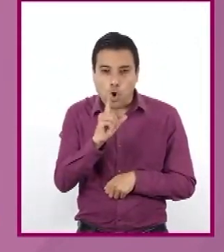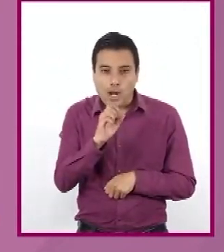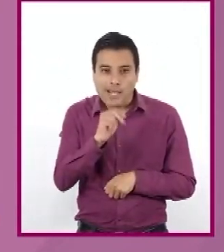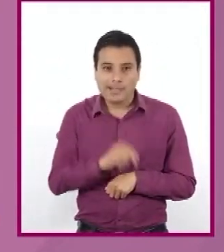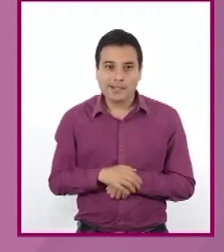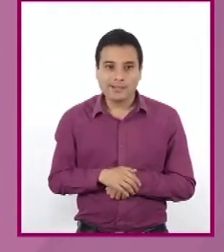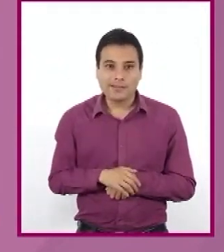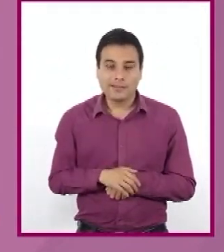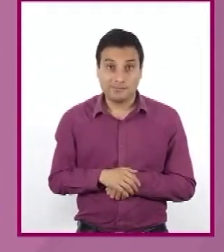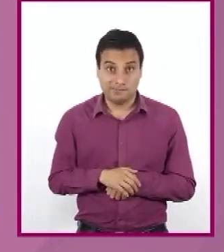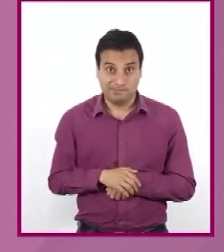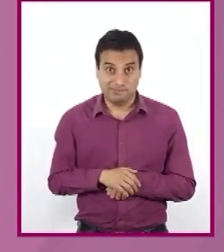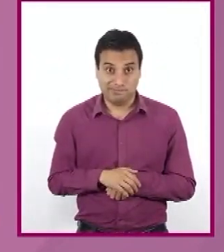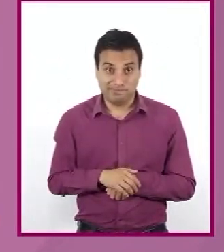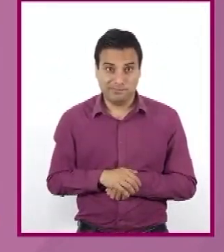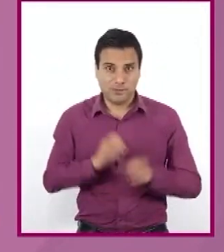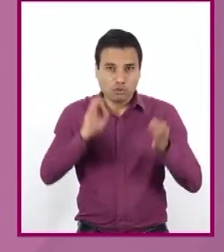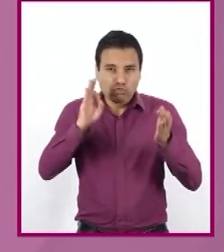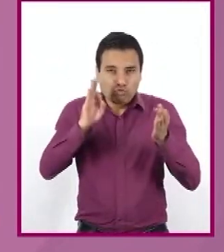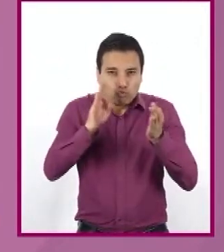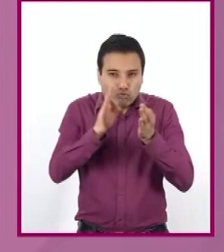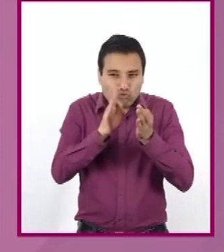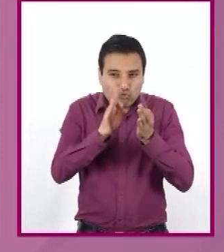Hay que enfocarlo.